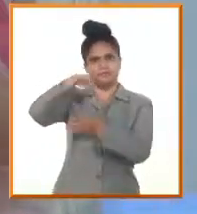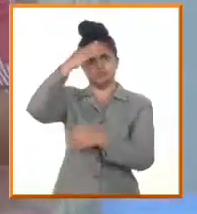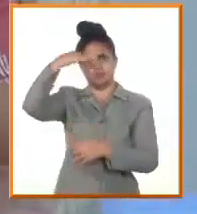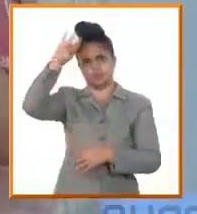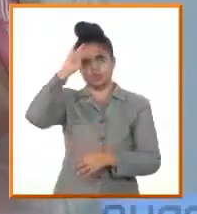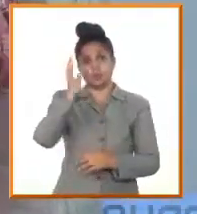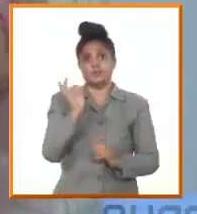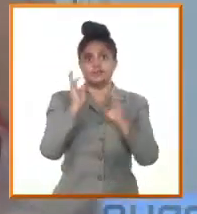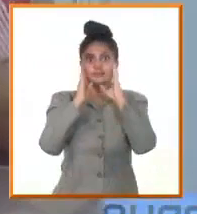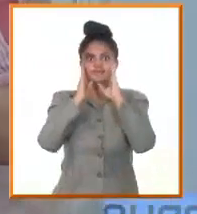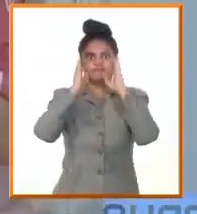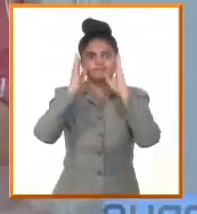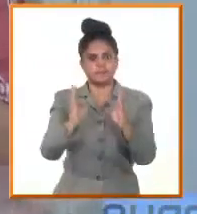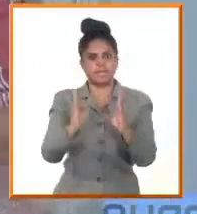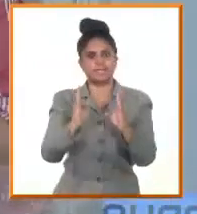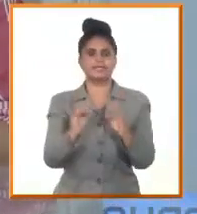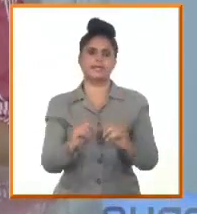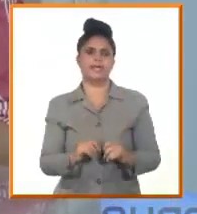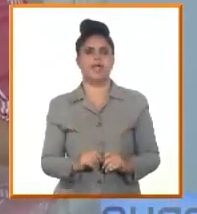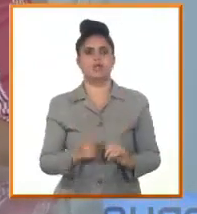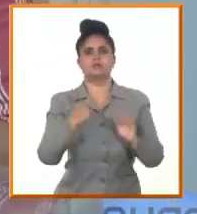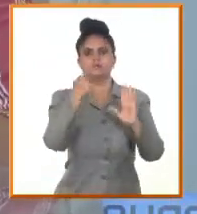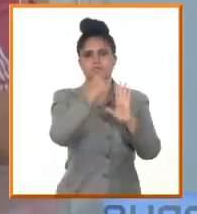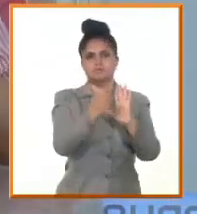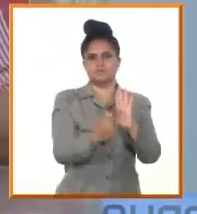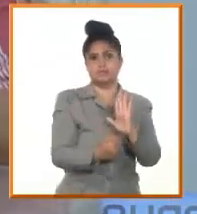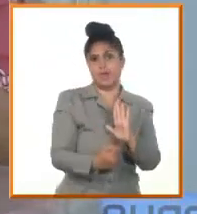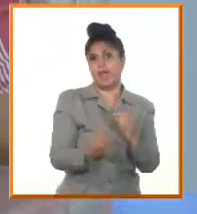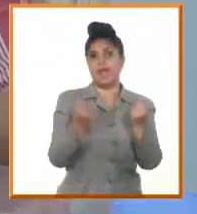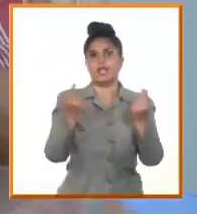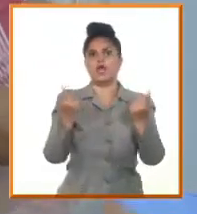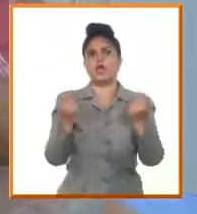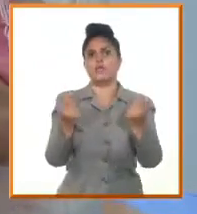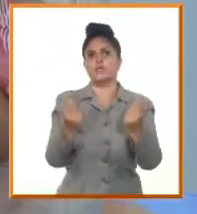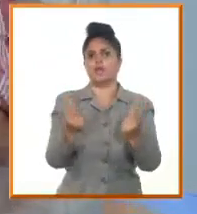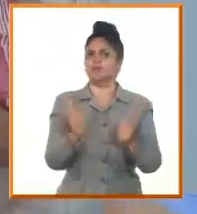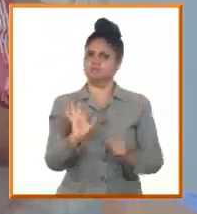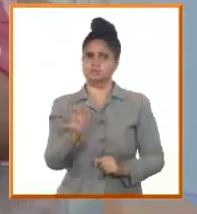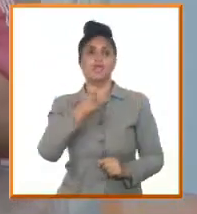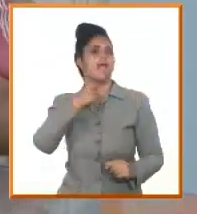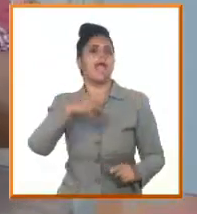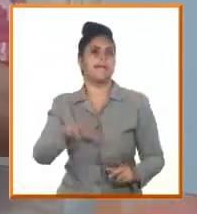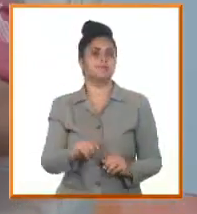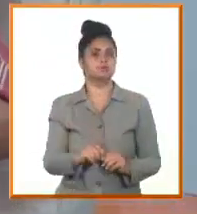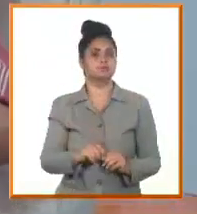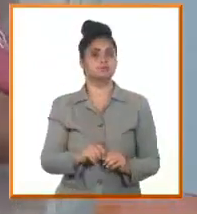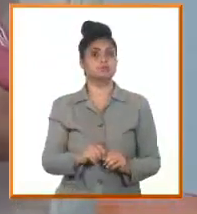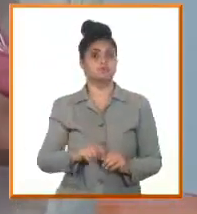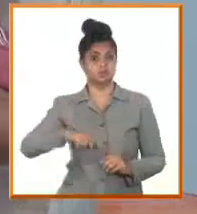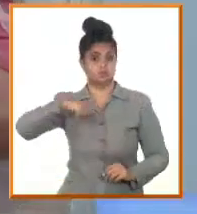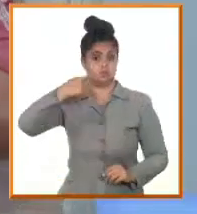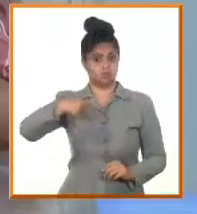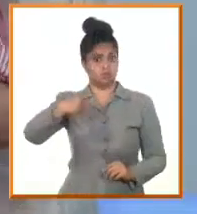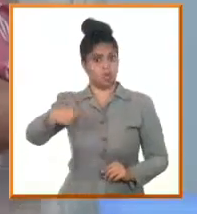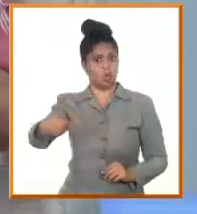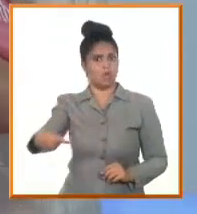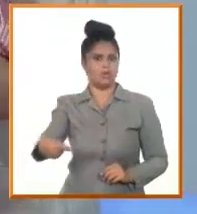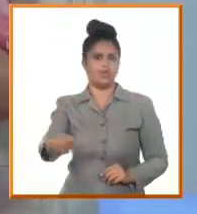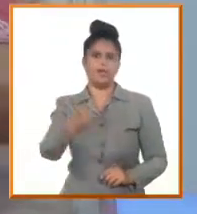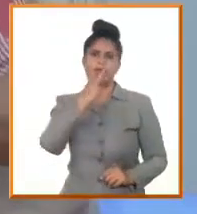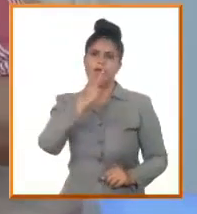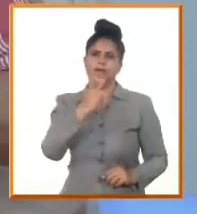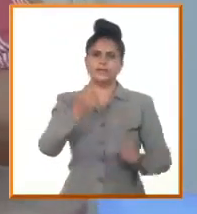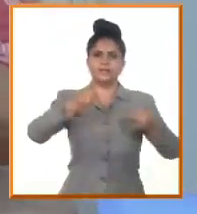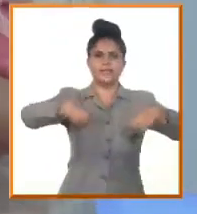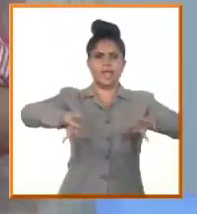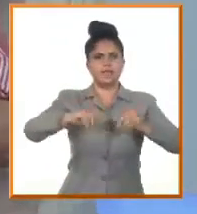muy atento a los elementos macroeconómicos hoy mismo Está atento a esos elementos sin embargo ha estado menos atentos a los elementos